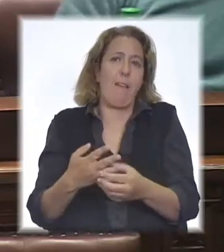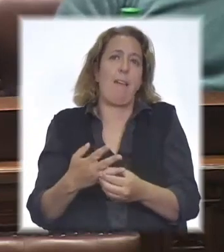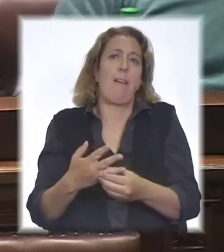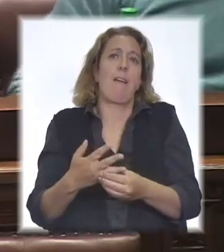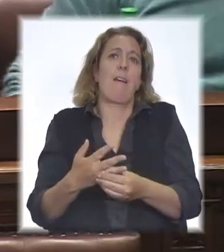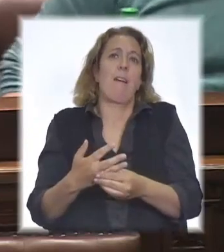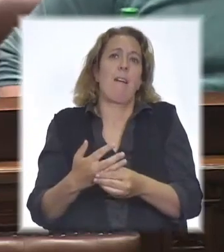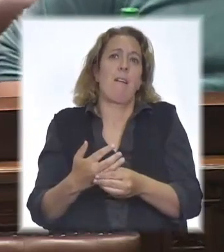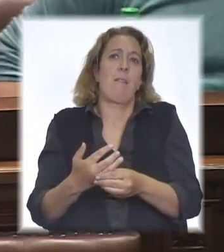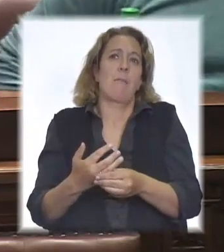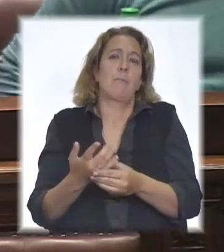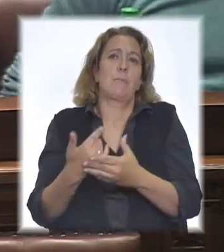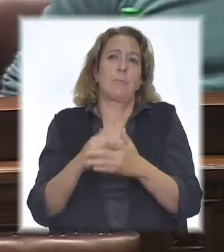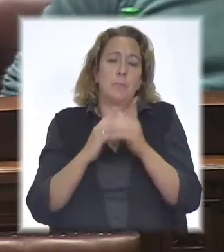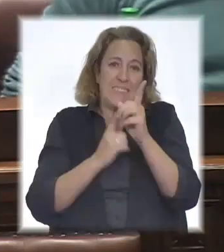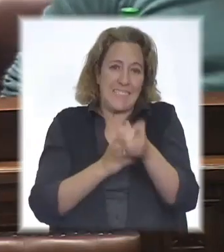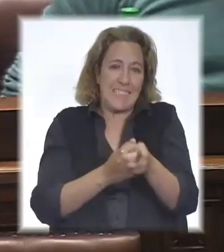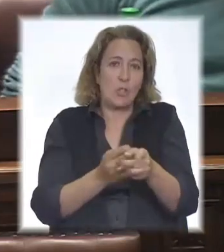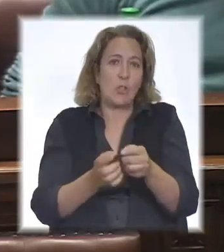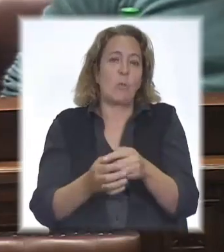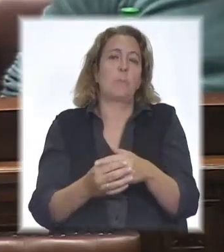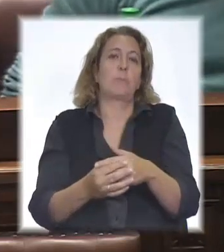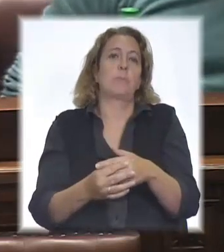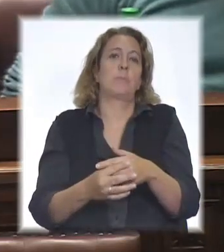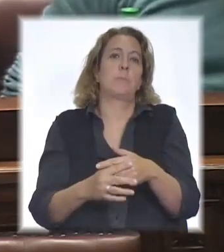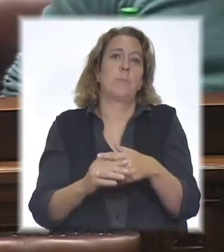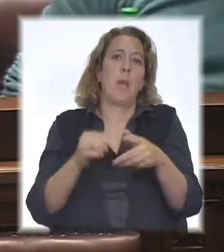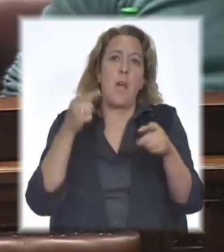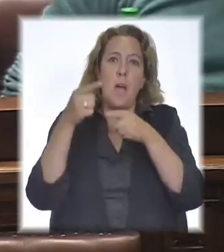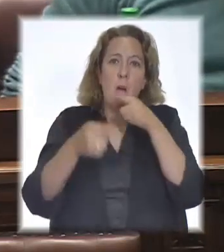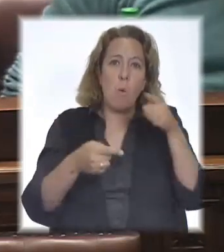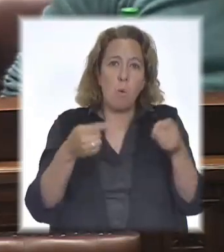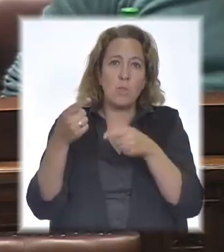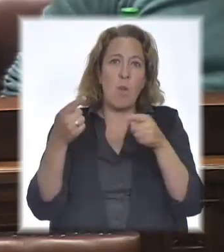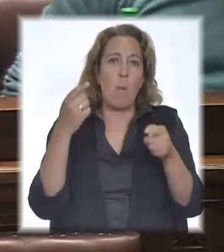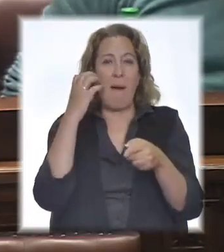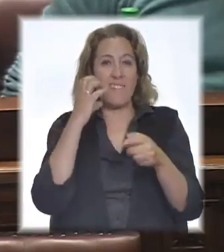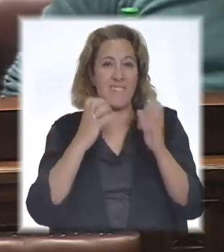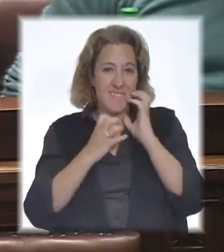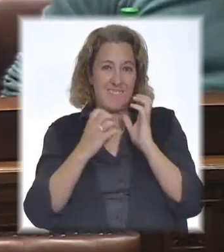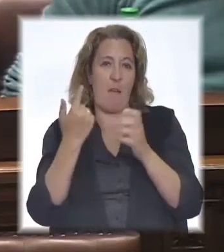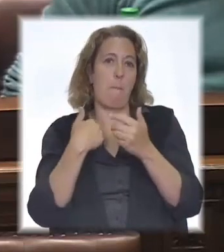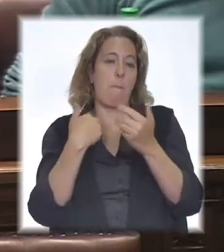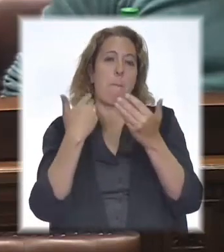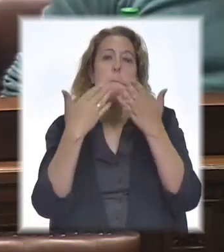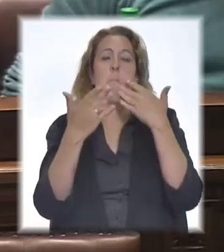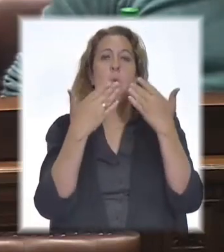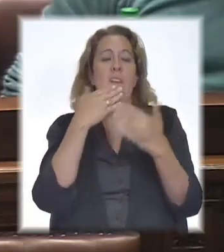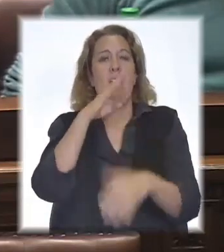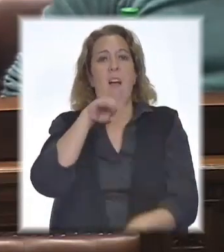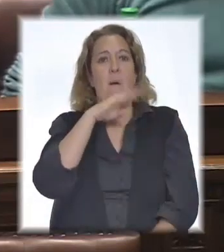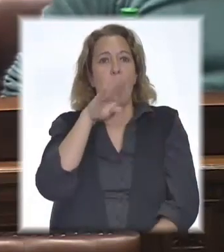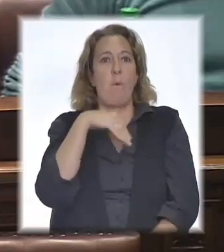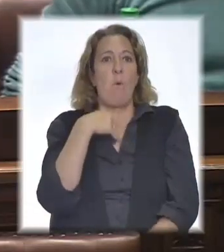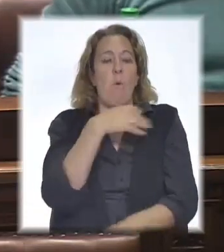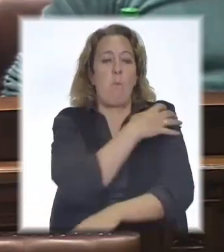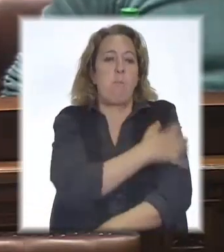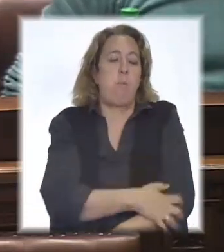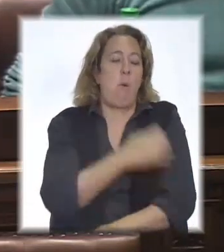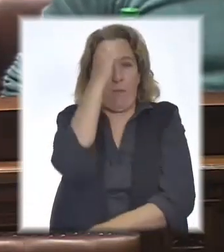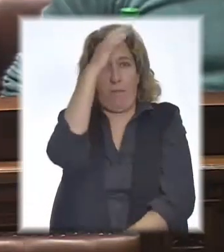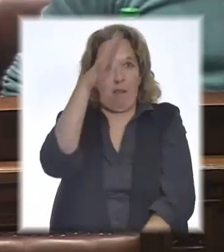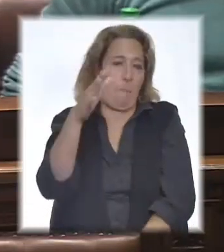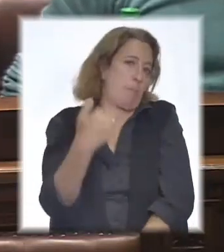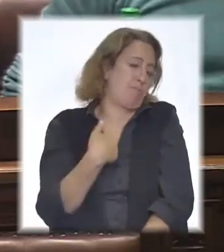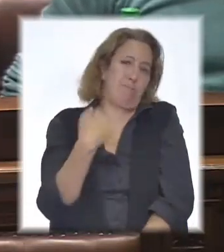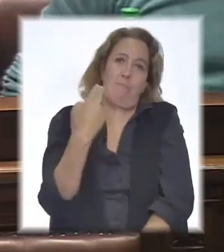fue perseguido y acusado de marxista por hablar de los pobres del campo jamás